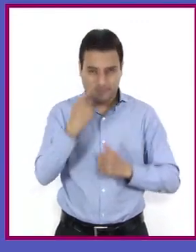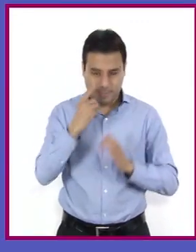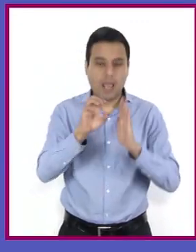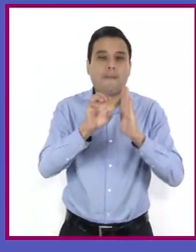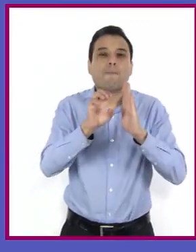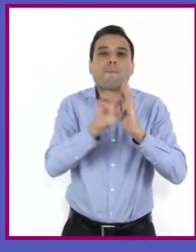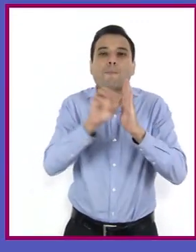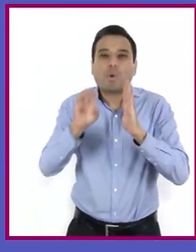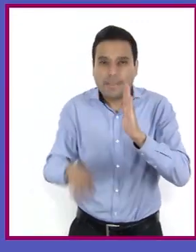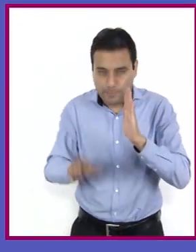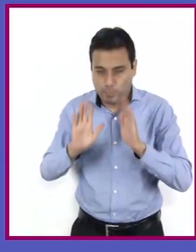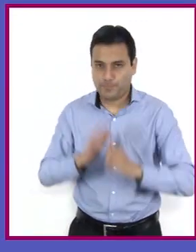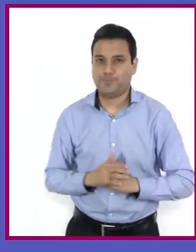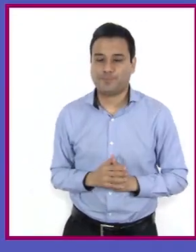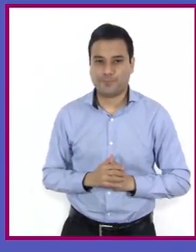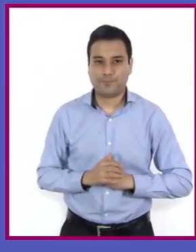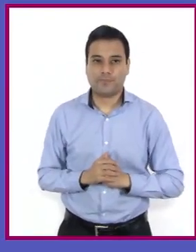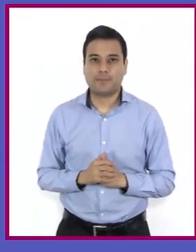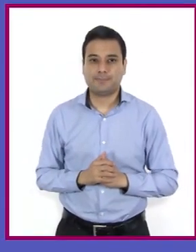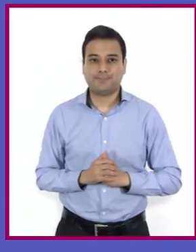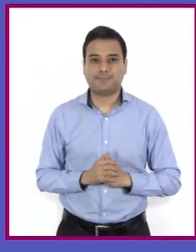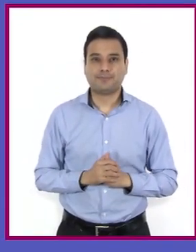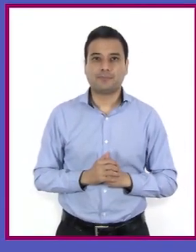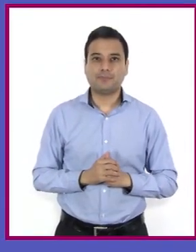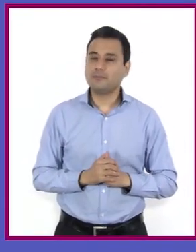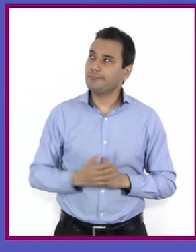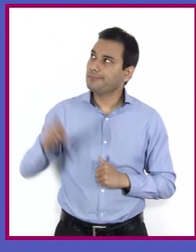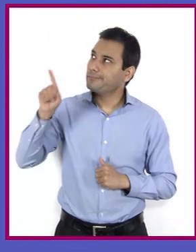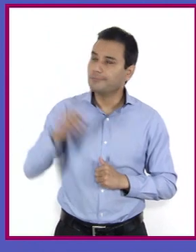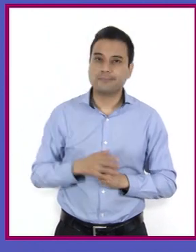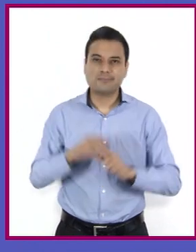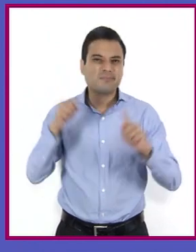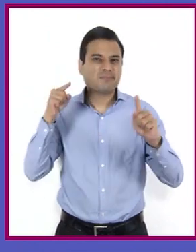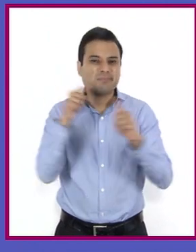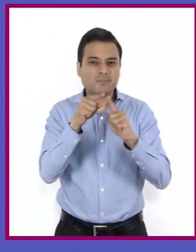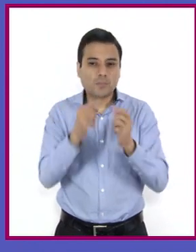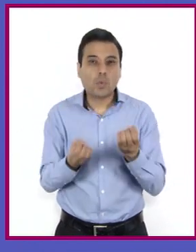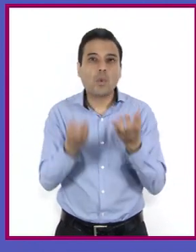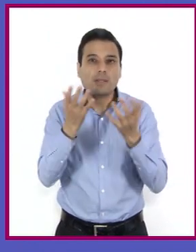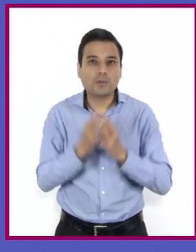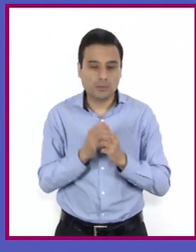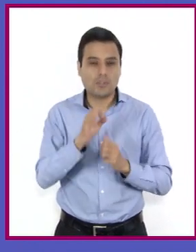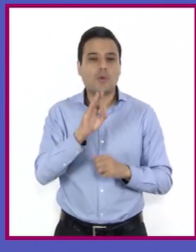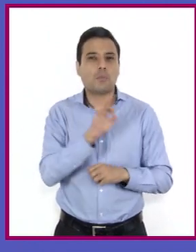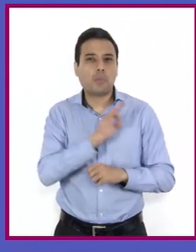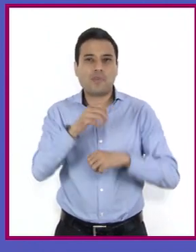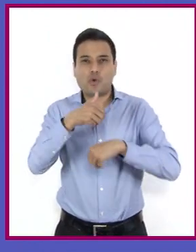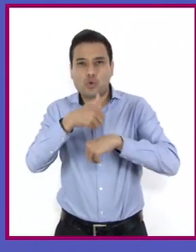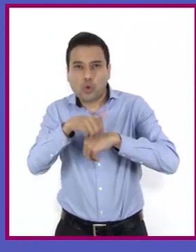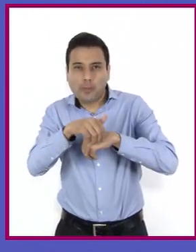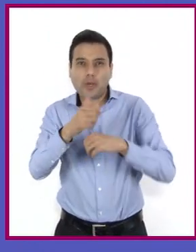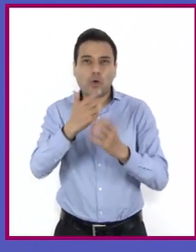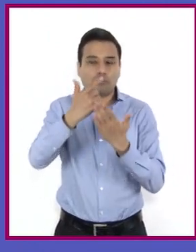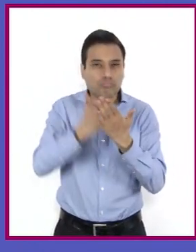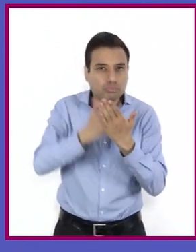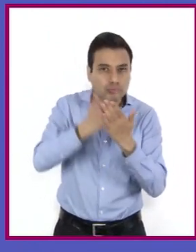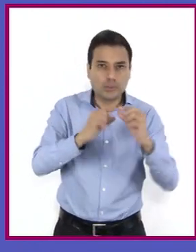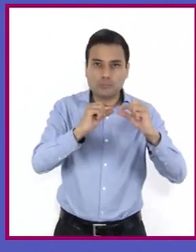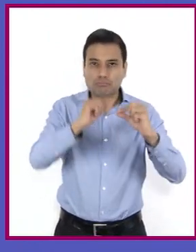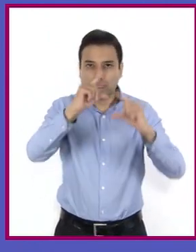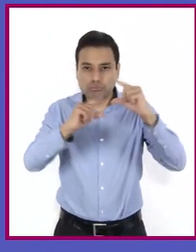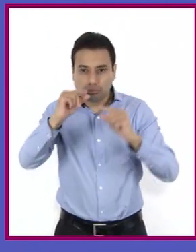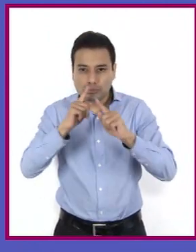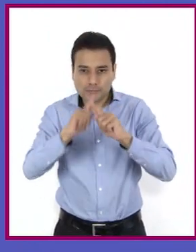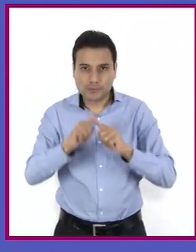Veamos. Con el enfoque cuantitativo podemos graficar los resultados, mientras que el enfoque cualitativo